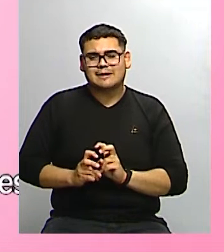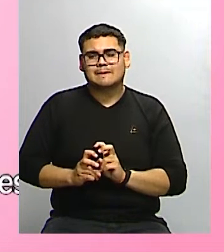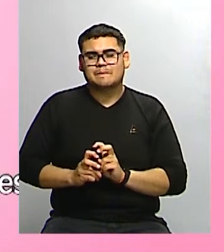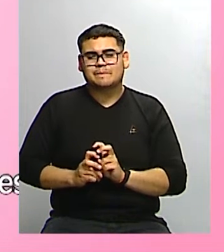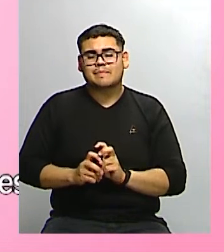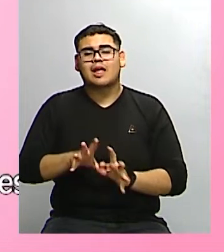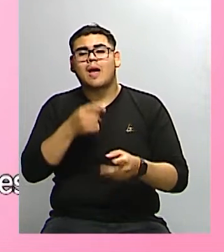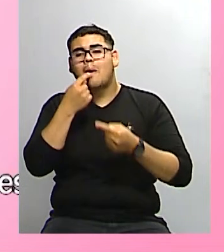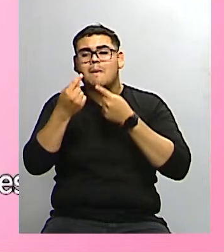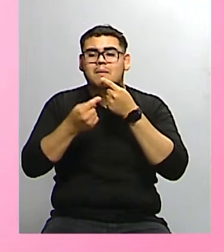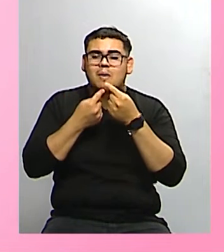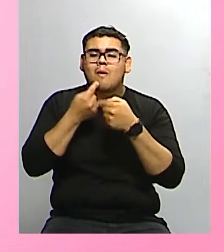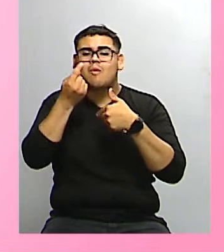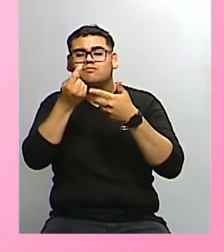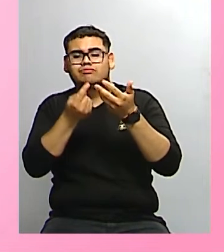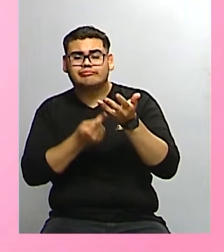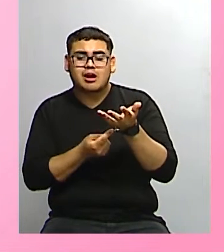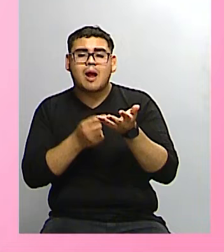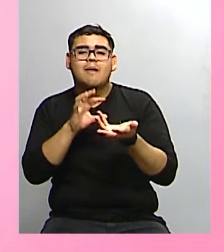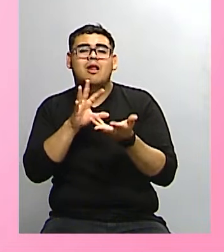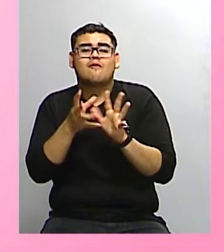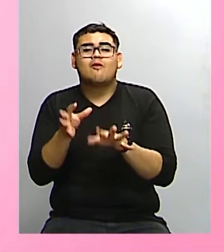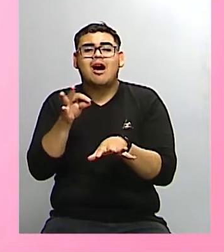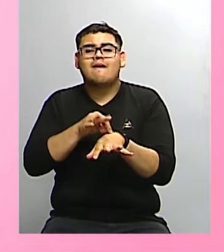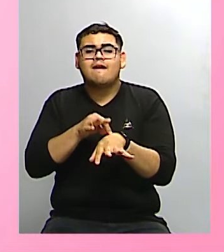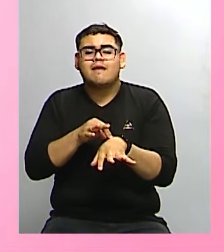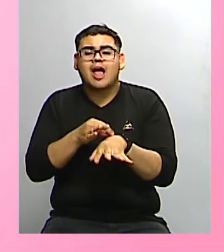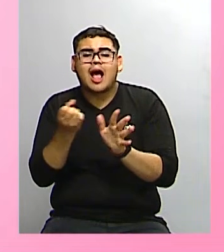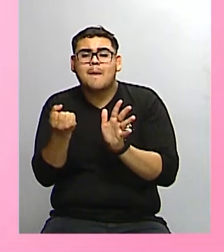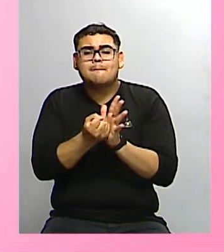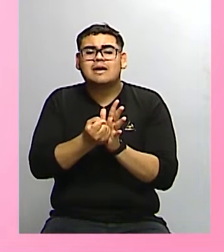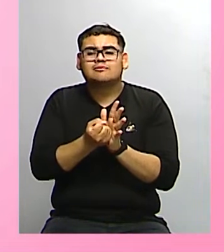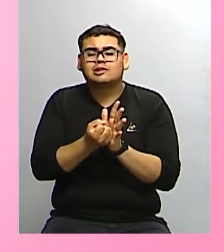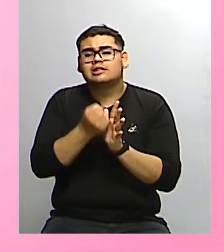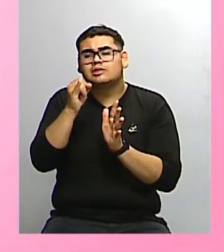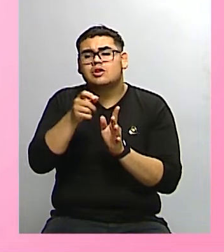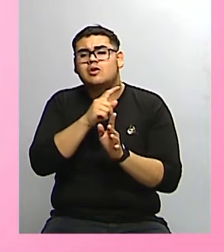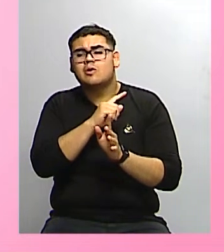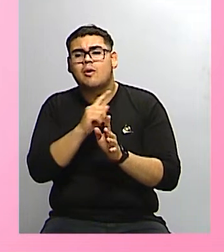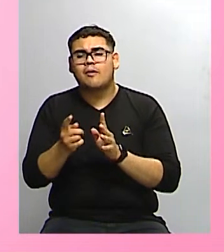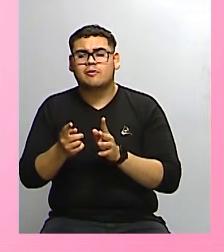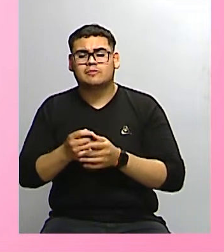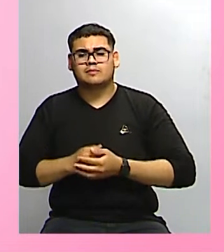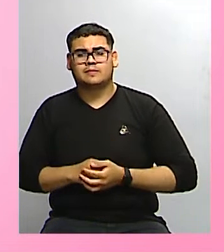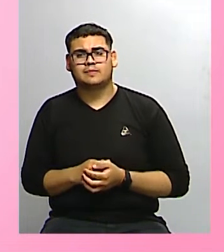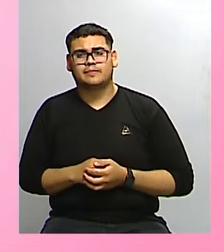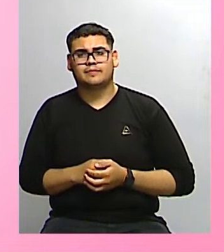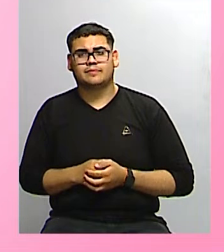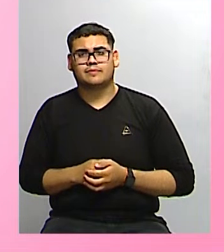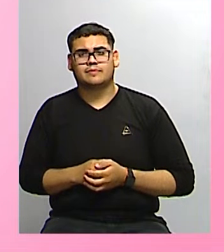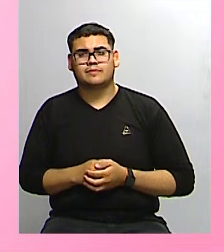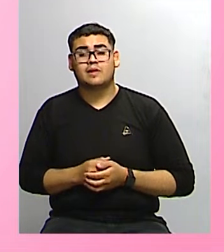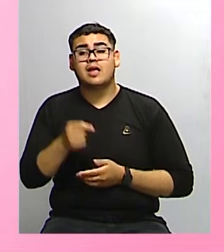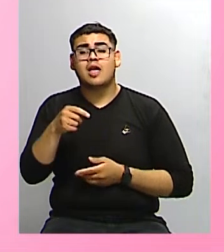de penetrancia tiene en la familia la enfermedad, se llama así, y en base a eso se le puede hacer